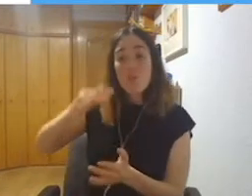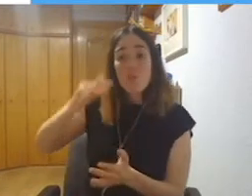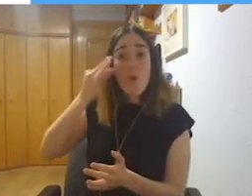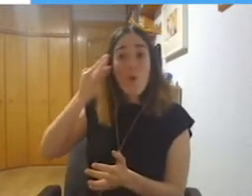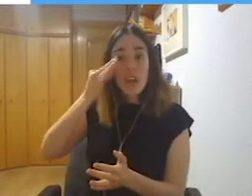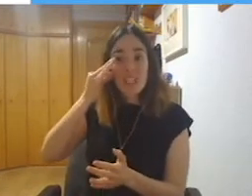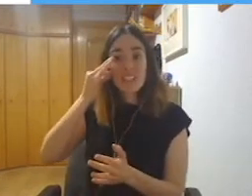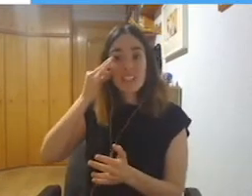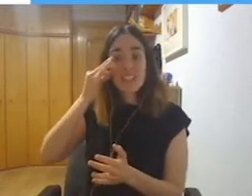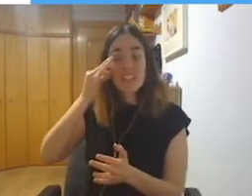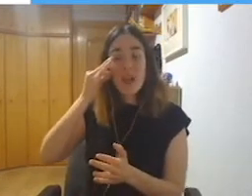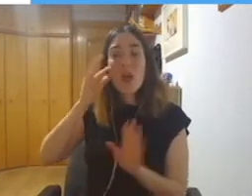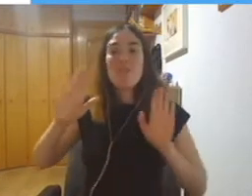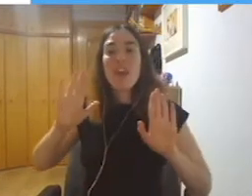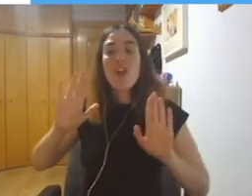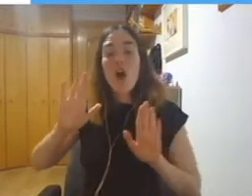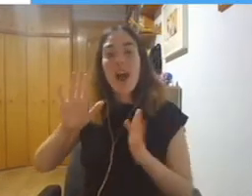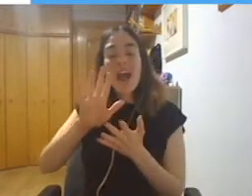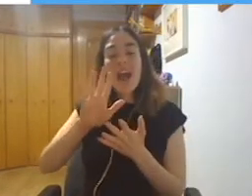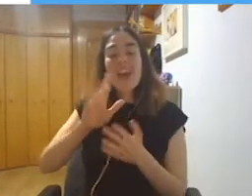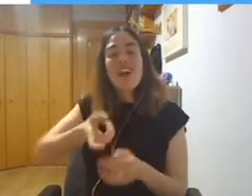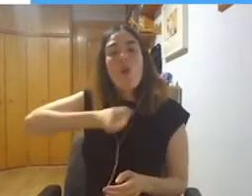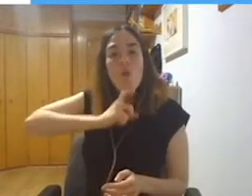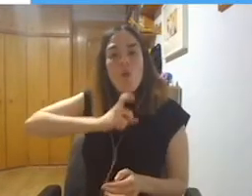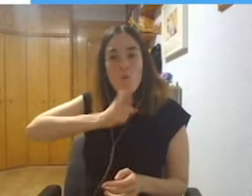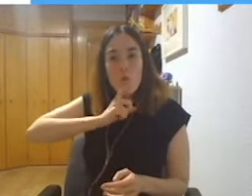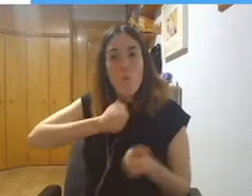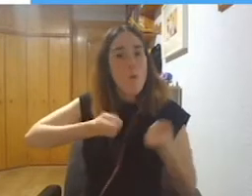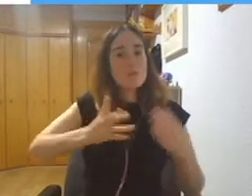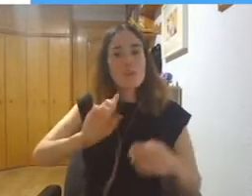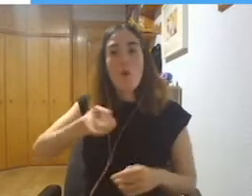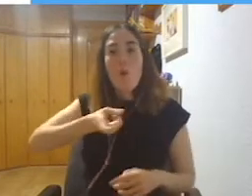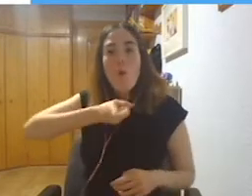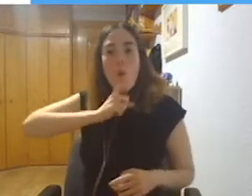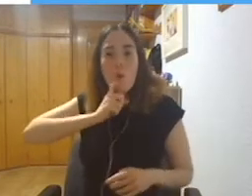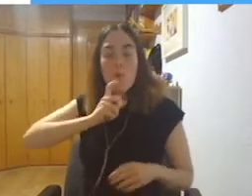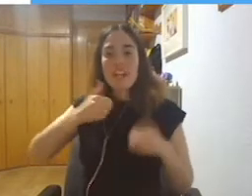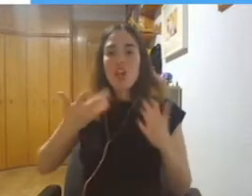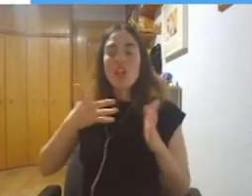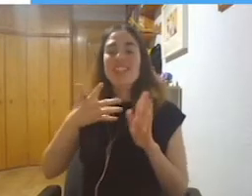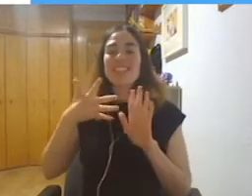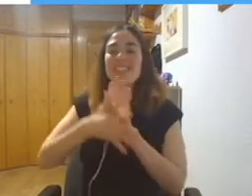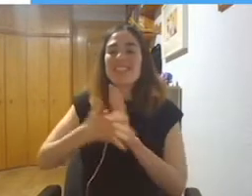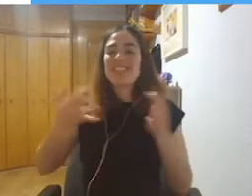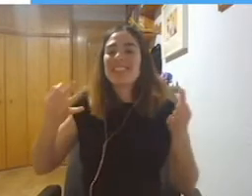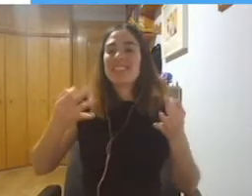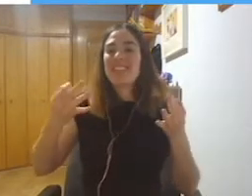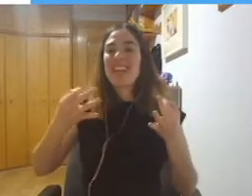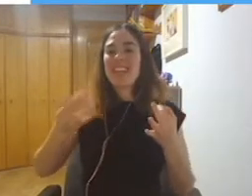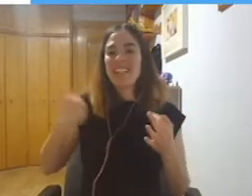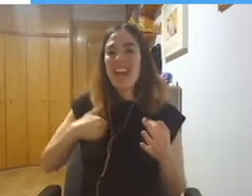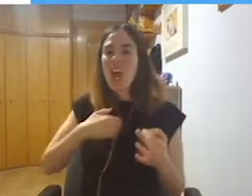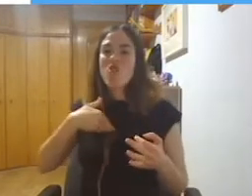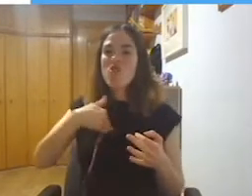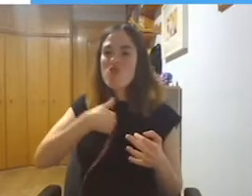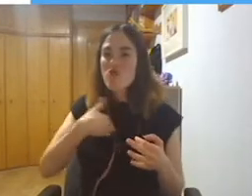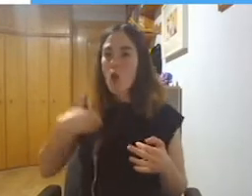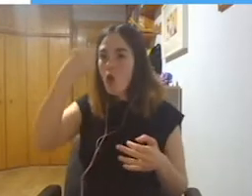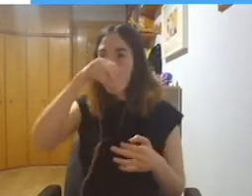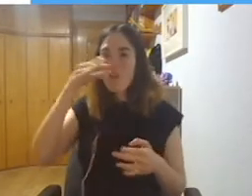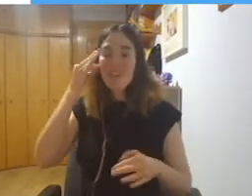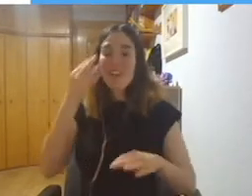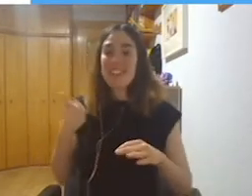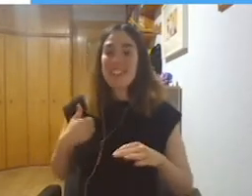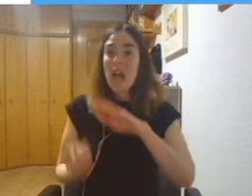sino de cómo aparecen representadas estas mujeres. ¿Y qué sucede con esto? Que los roles de género han estado presentes desde que se